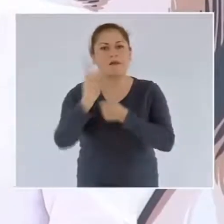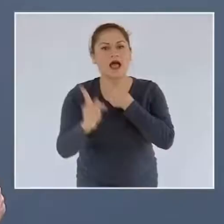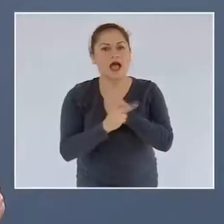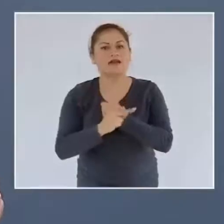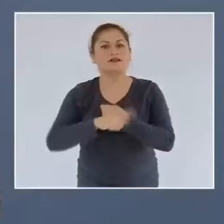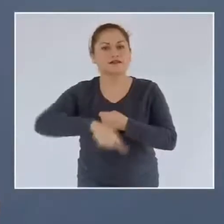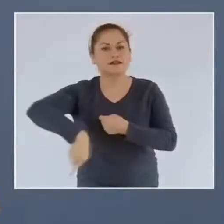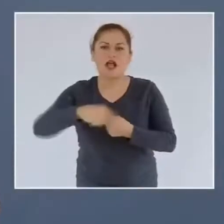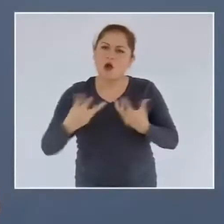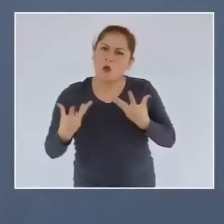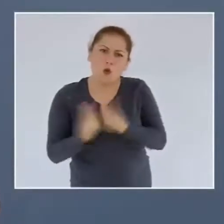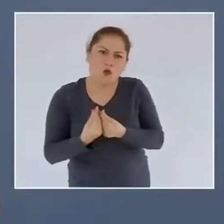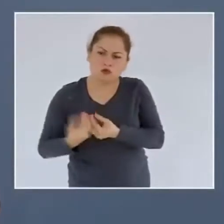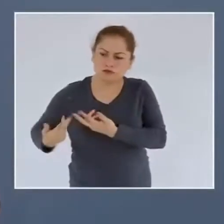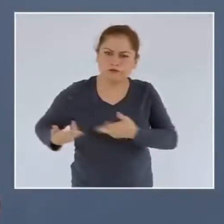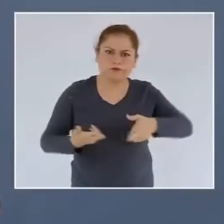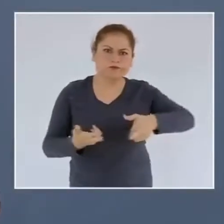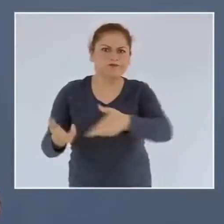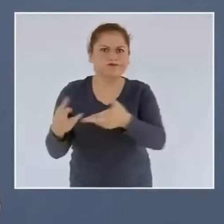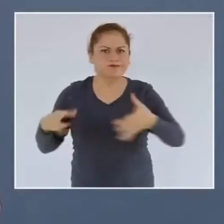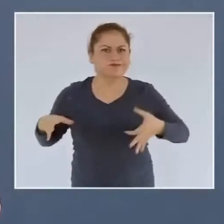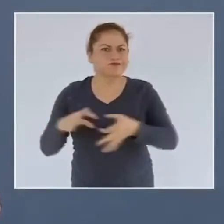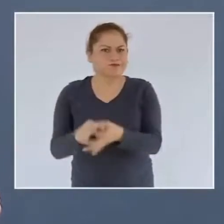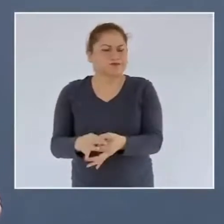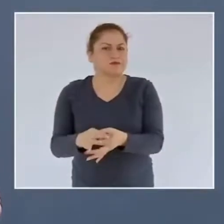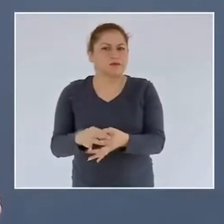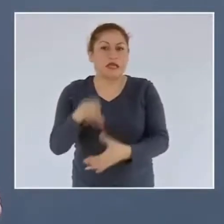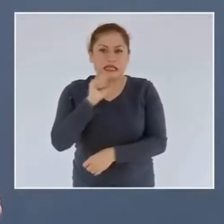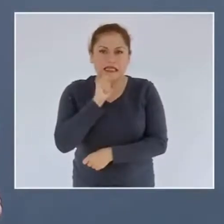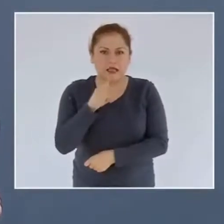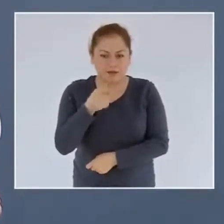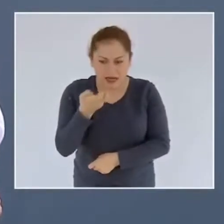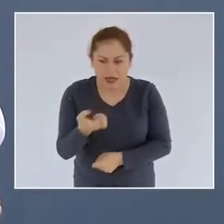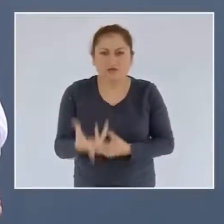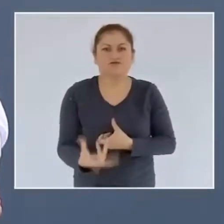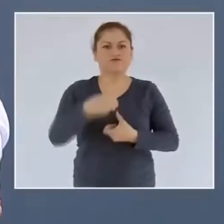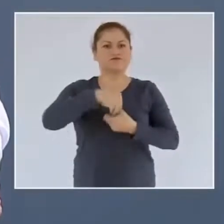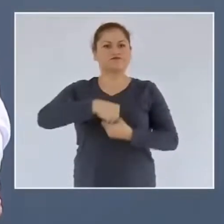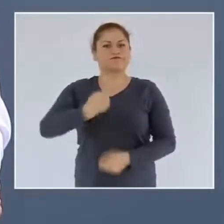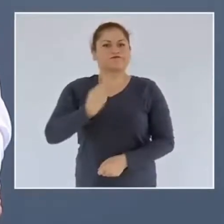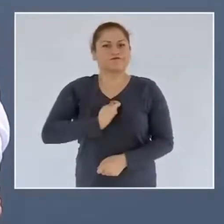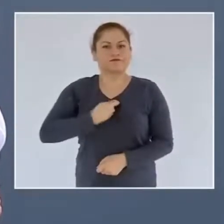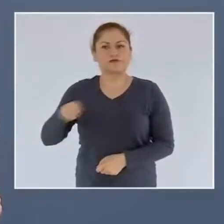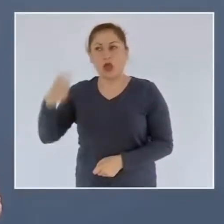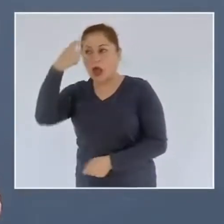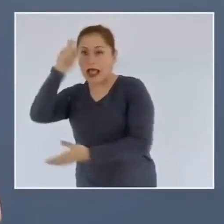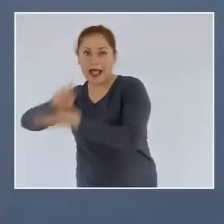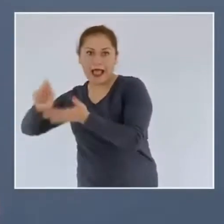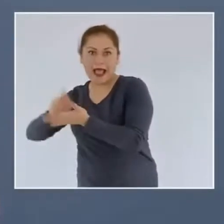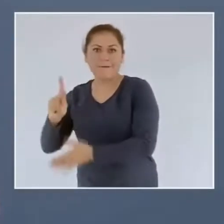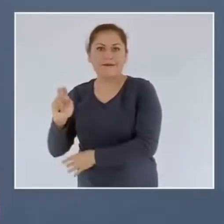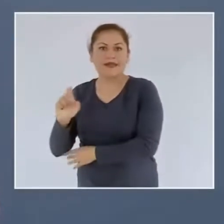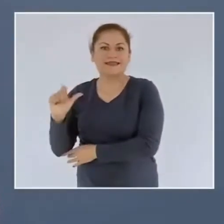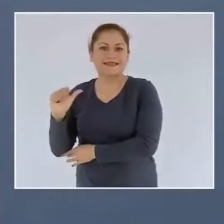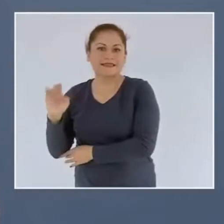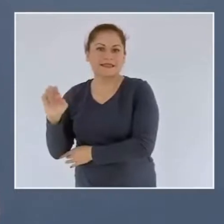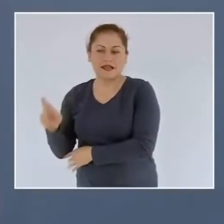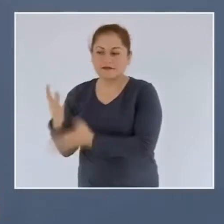como los ríos que nos circundan y dotan de identidad. Parafraseando a Pellicer, diría que en